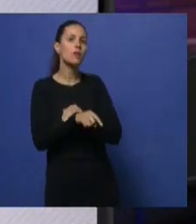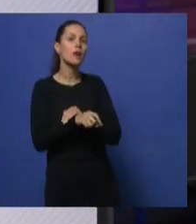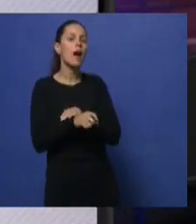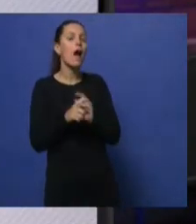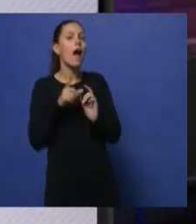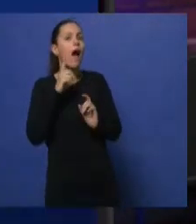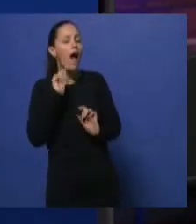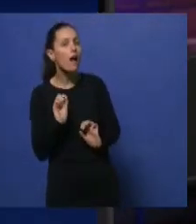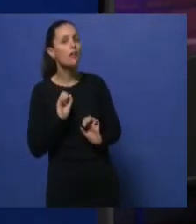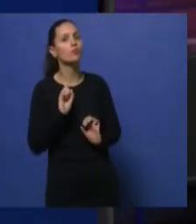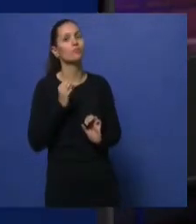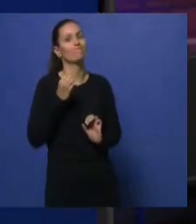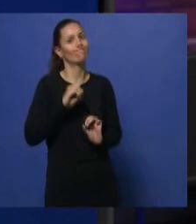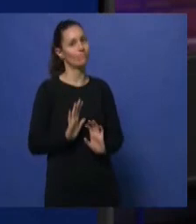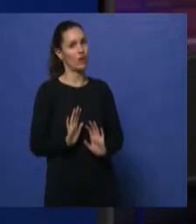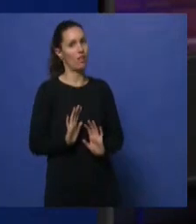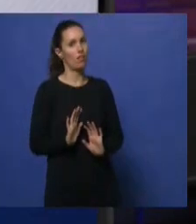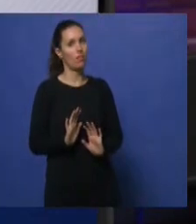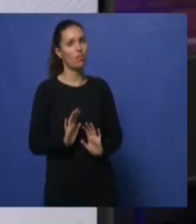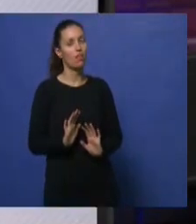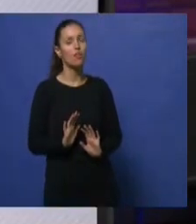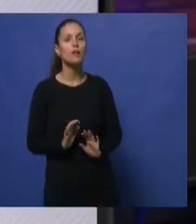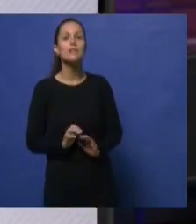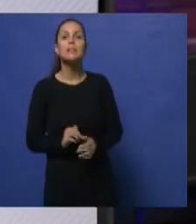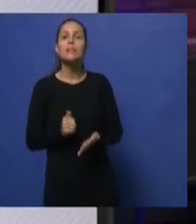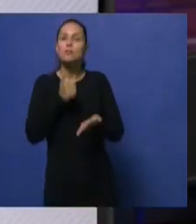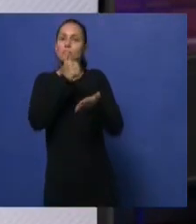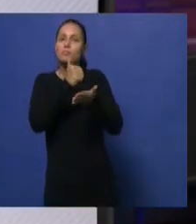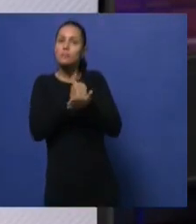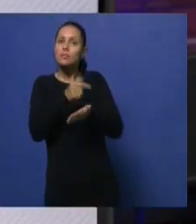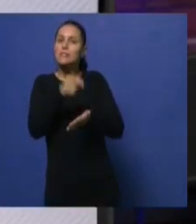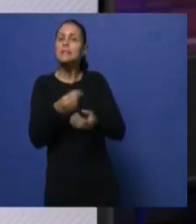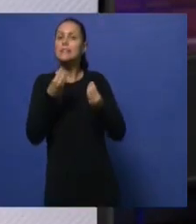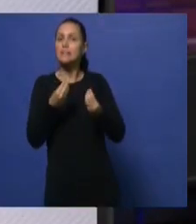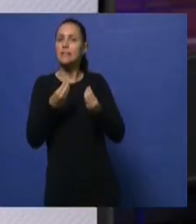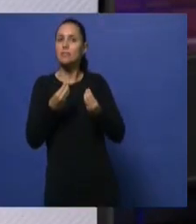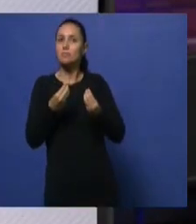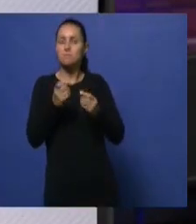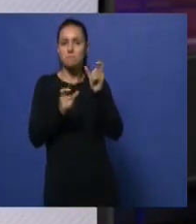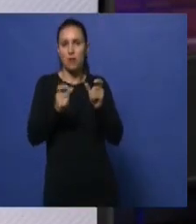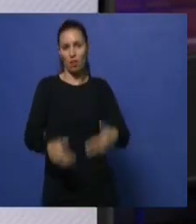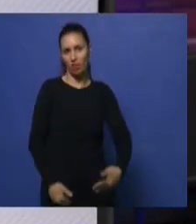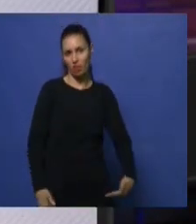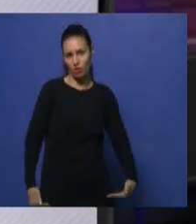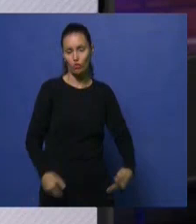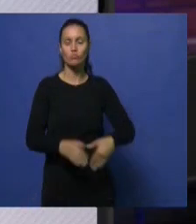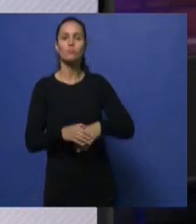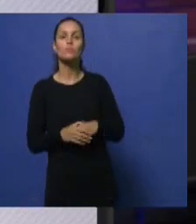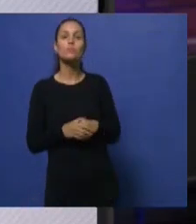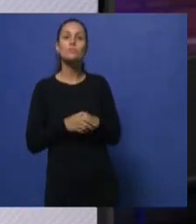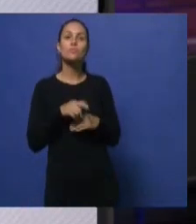lo que llevan los cortos de lo que realmente le dan alegría a este espectáculo la